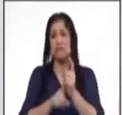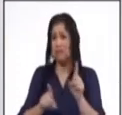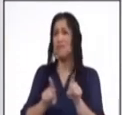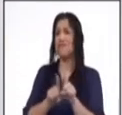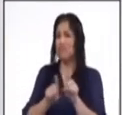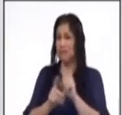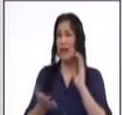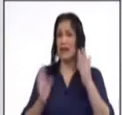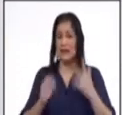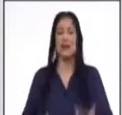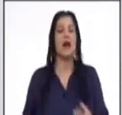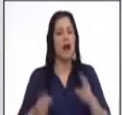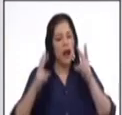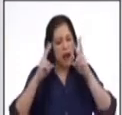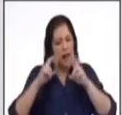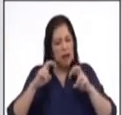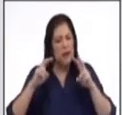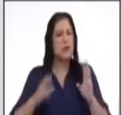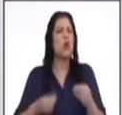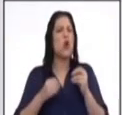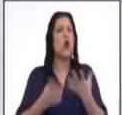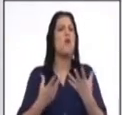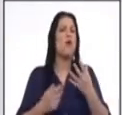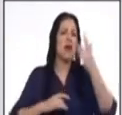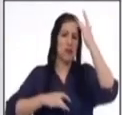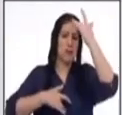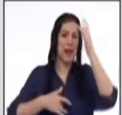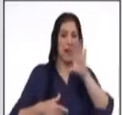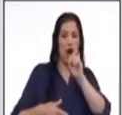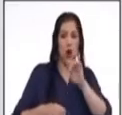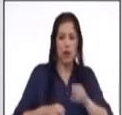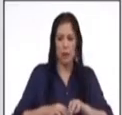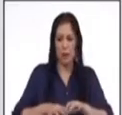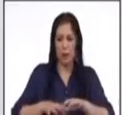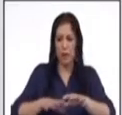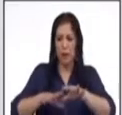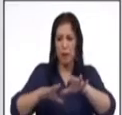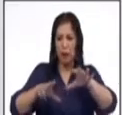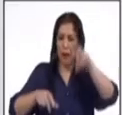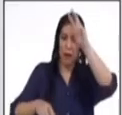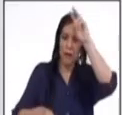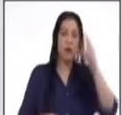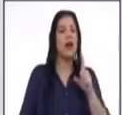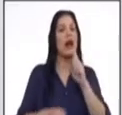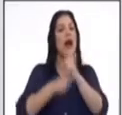Stephanie. Revisemos cómo se extendió el cólera por el Perú en el año